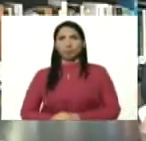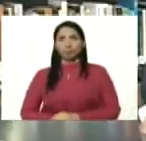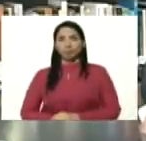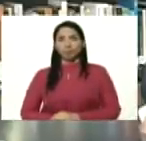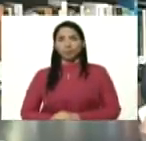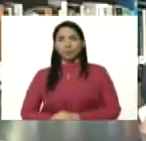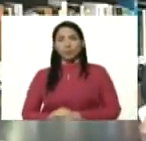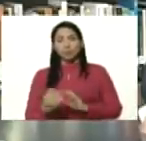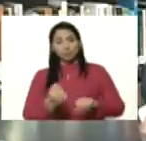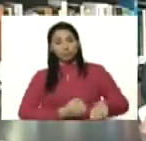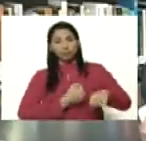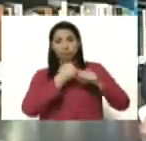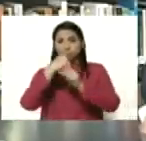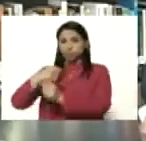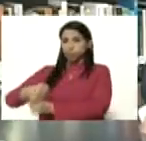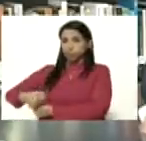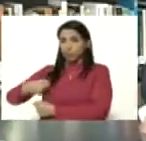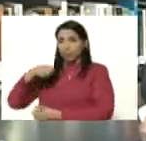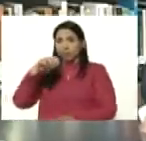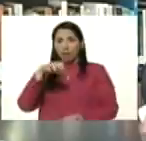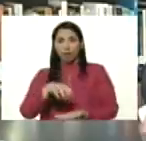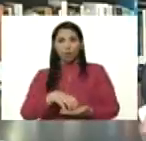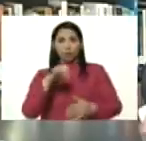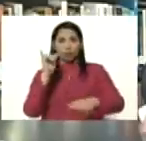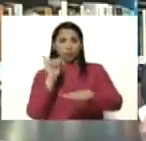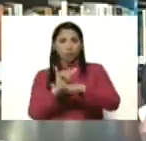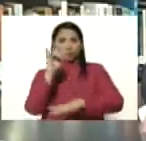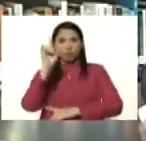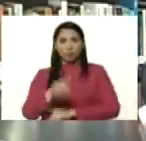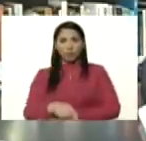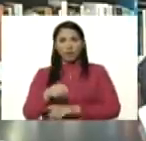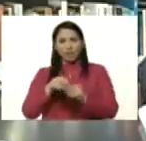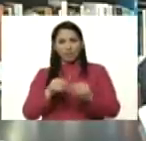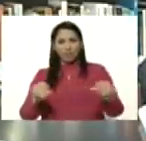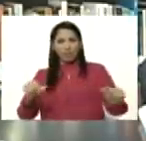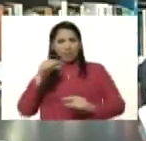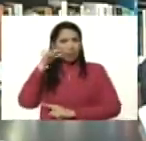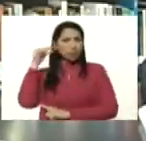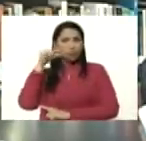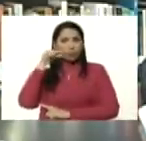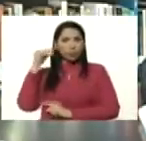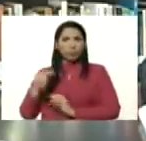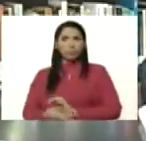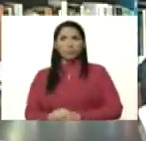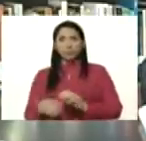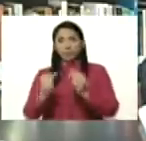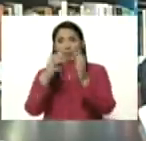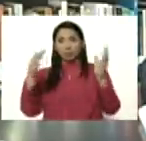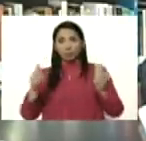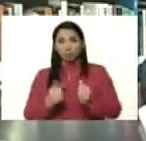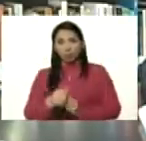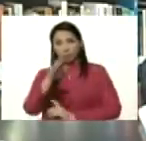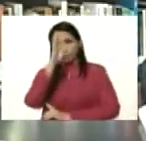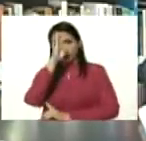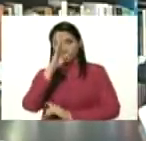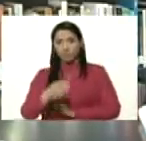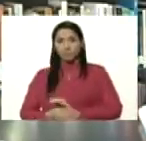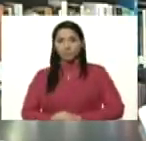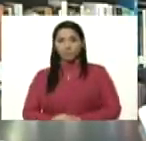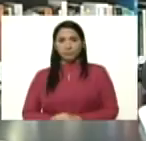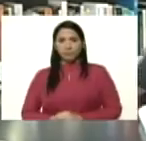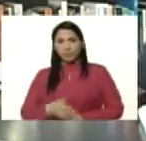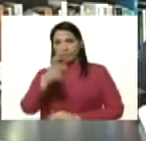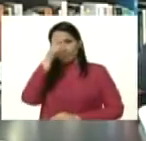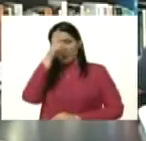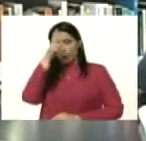Tamacuro, de Sucre, la tierra de Antonio José de Sucre, Anzoátegui, Barinas,